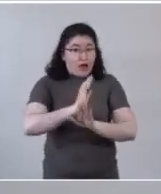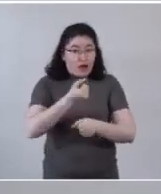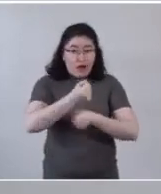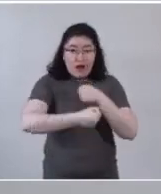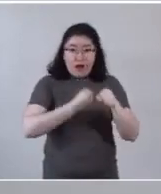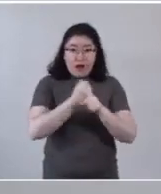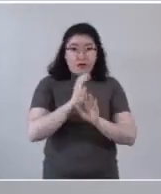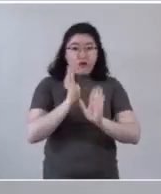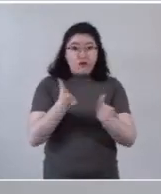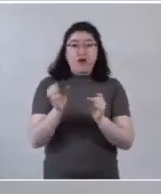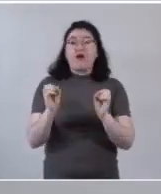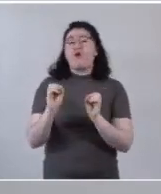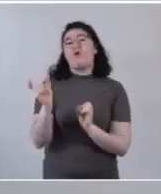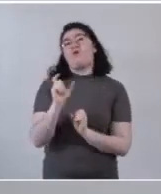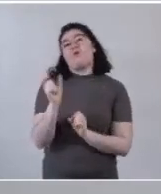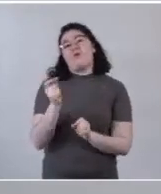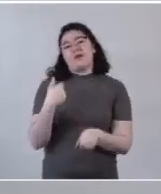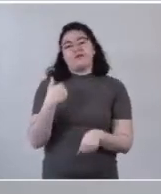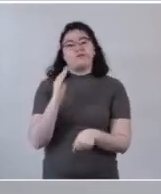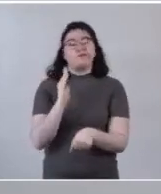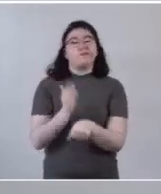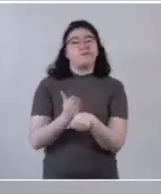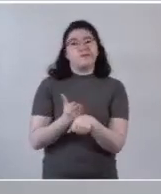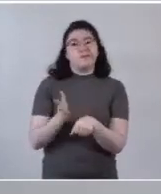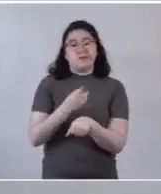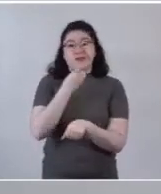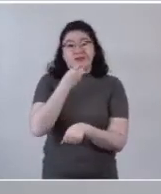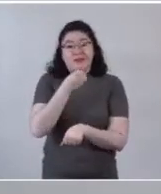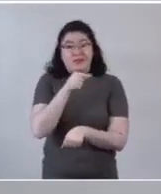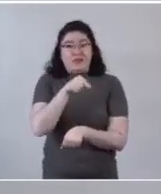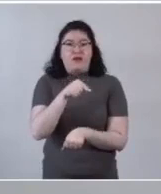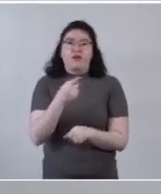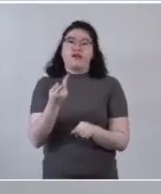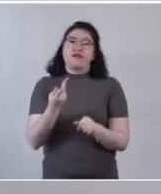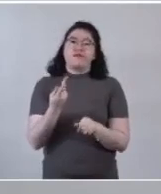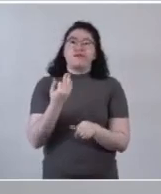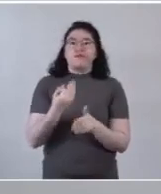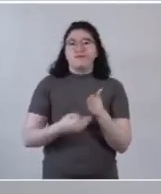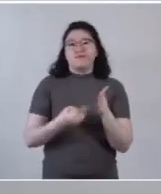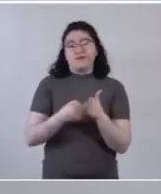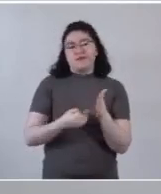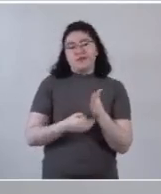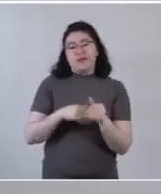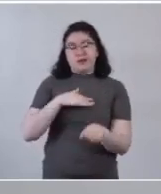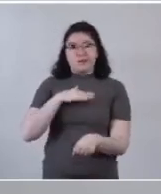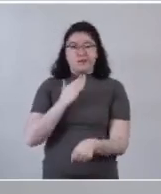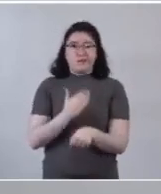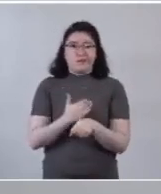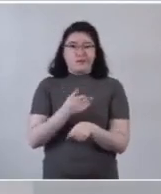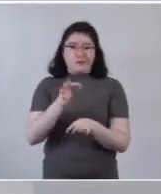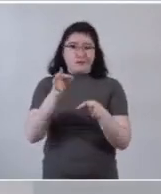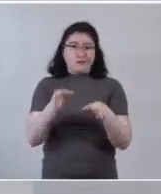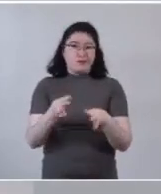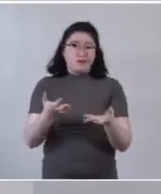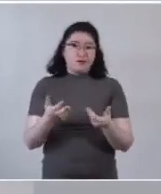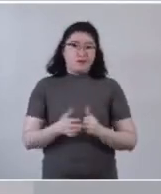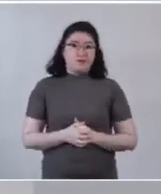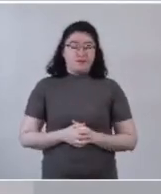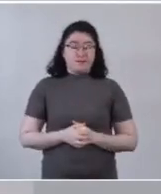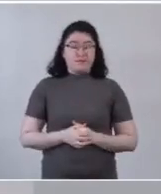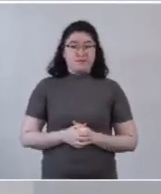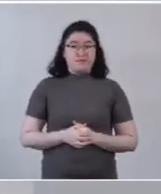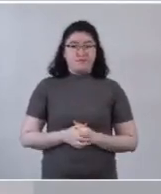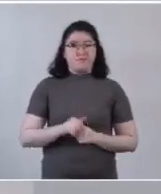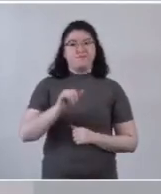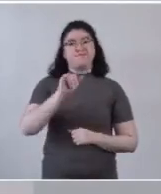sancionar a las empresas incumplidas? Porque según Damnificados Unidos no han sido sancionadas como lo habían anunciado. Sí, la sanción viene